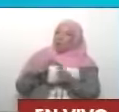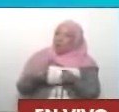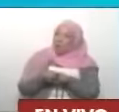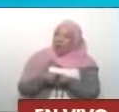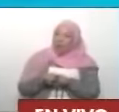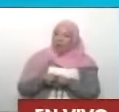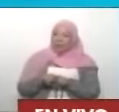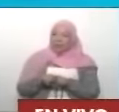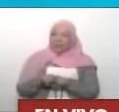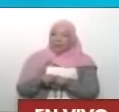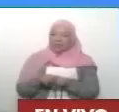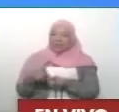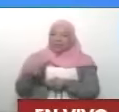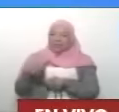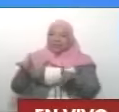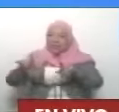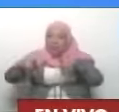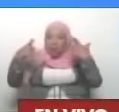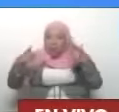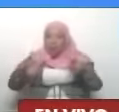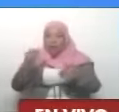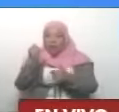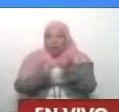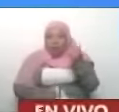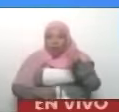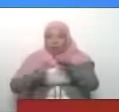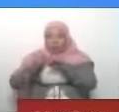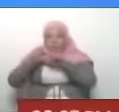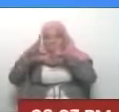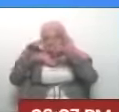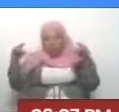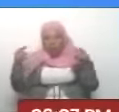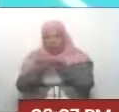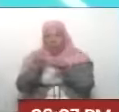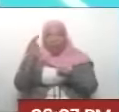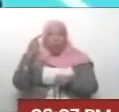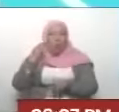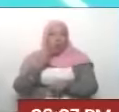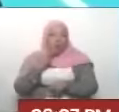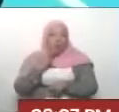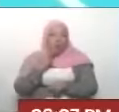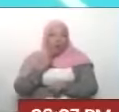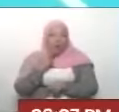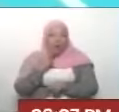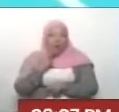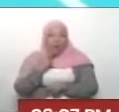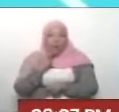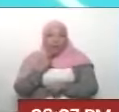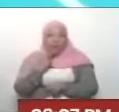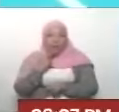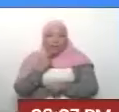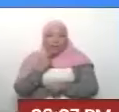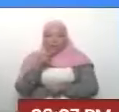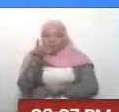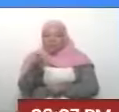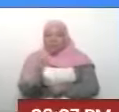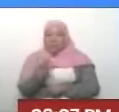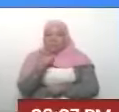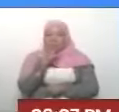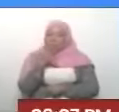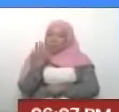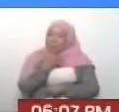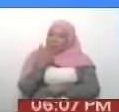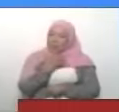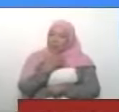No, de cuando los tiburones de La Guaira ganó el último campeonato y el shortstop era Simón Bolívar. Y